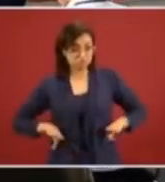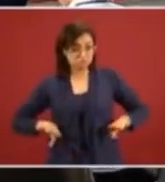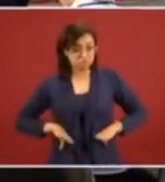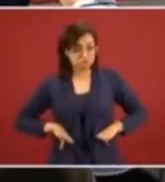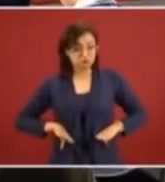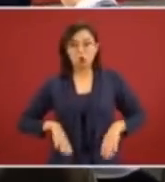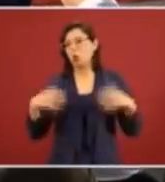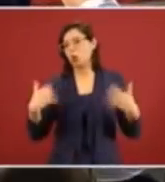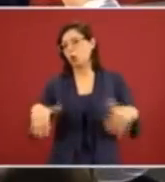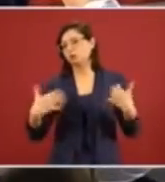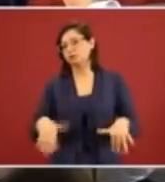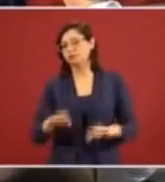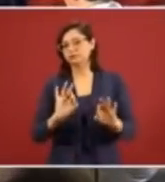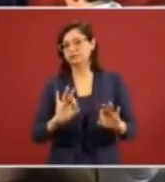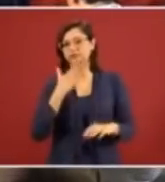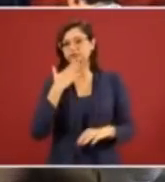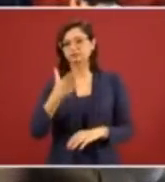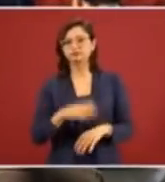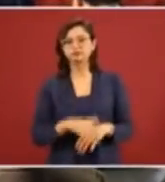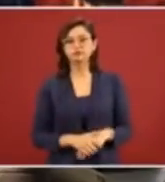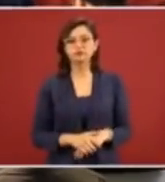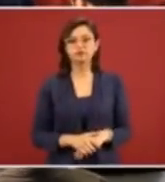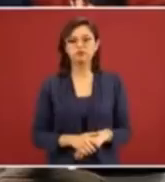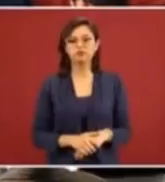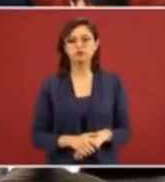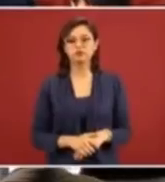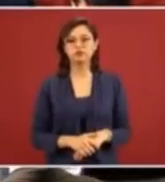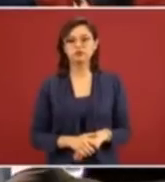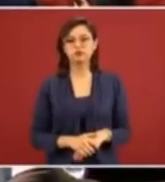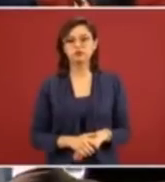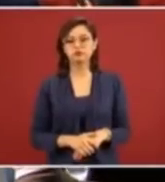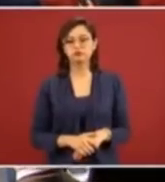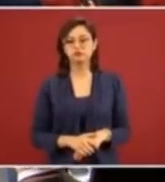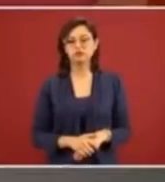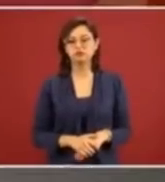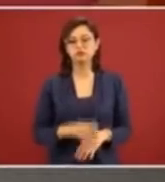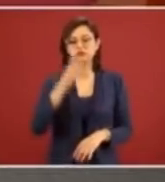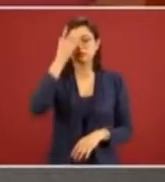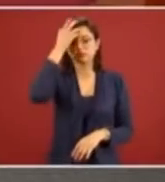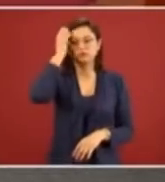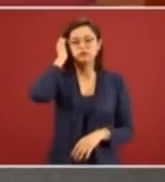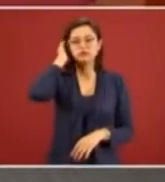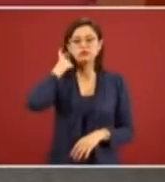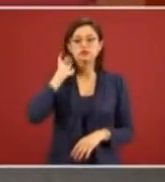porque hay unos que quisieran que les diéramos.